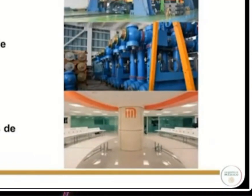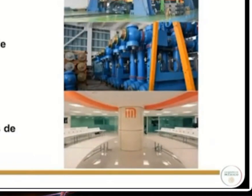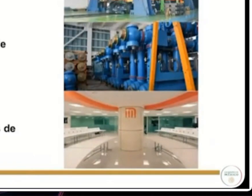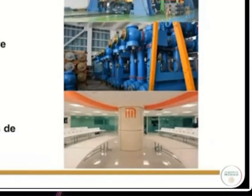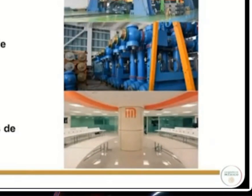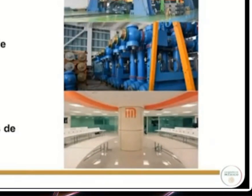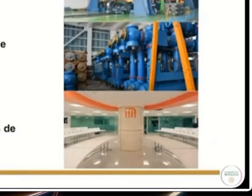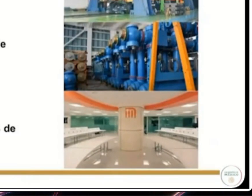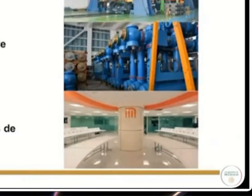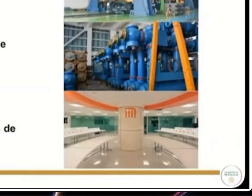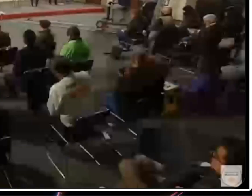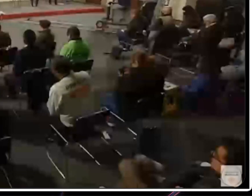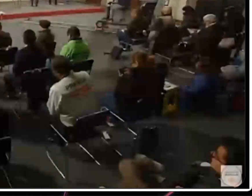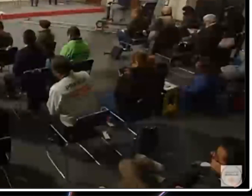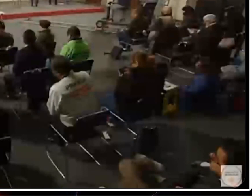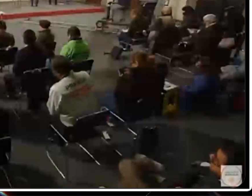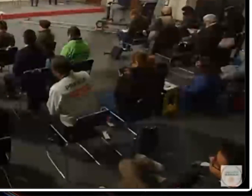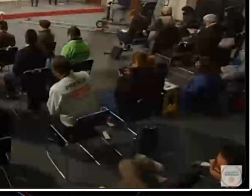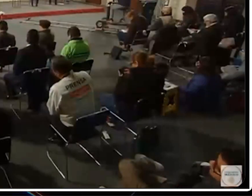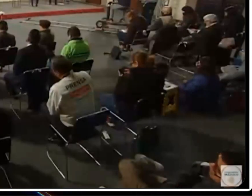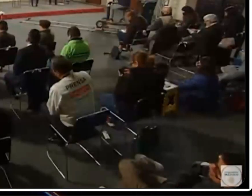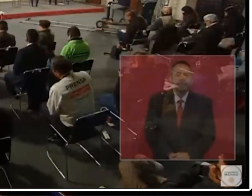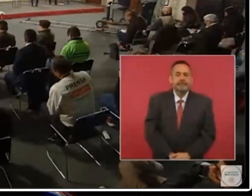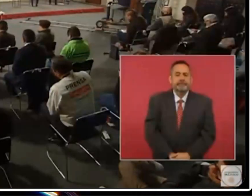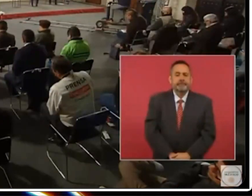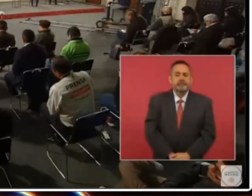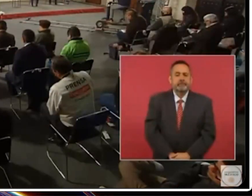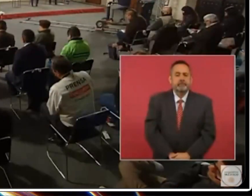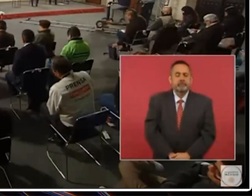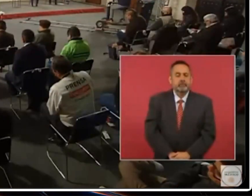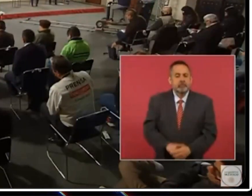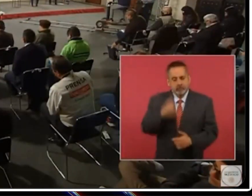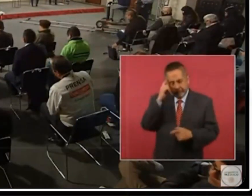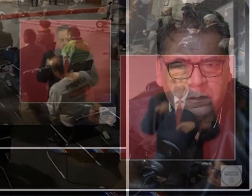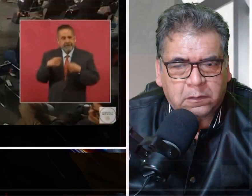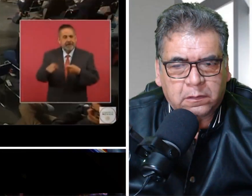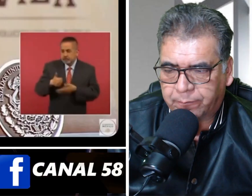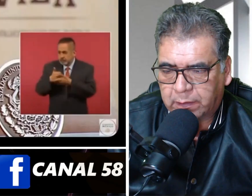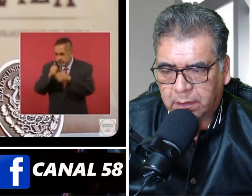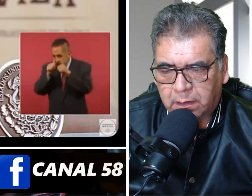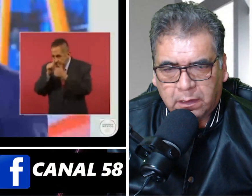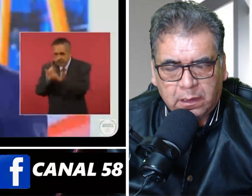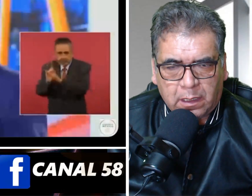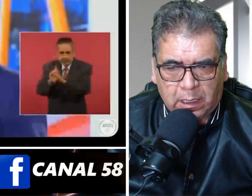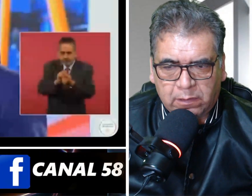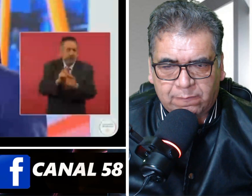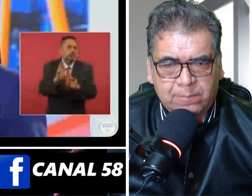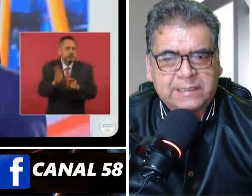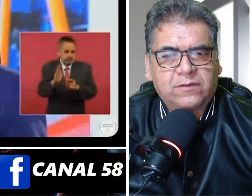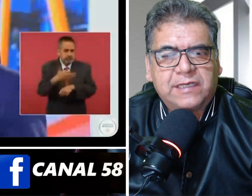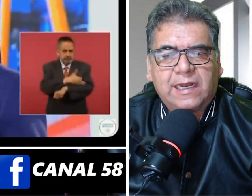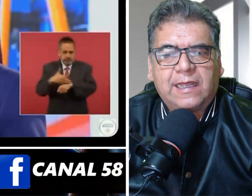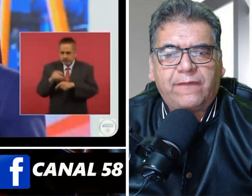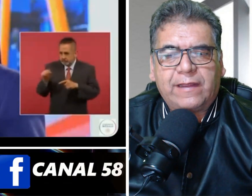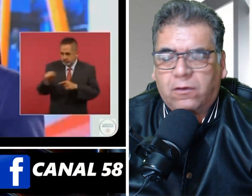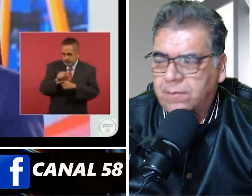la garantía del suministro de energía eléctrica y todas sus instalaciones para la línea 1 y 2 y 3. Ahora vamos a